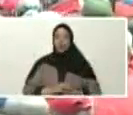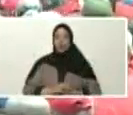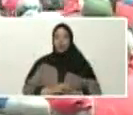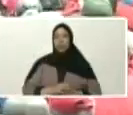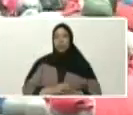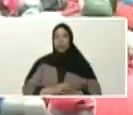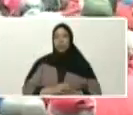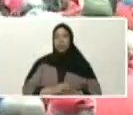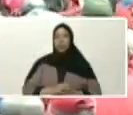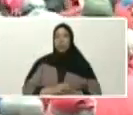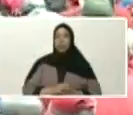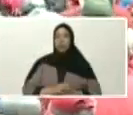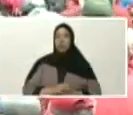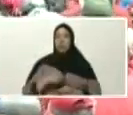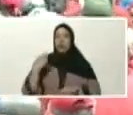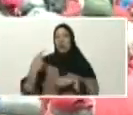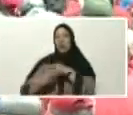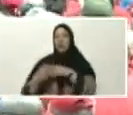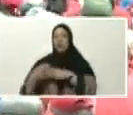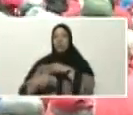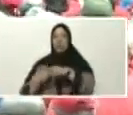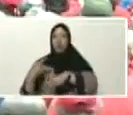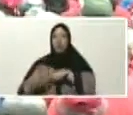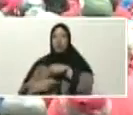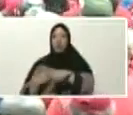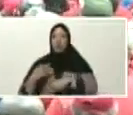del alto mando de la revolución.